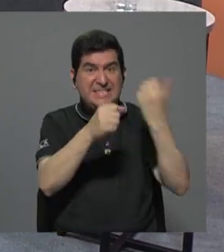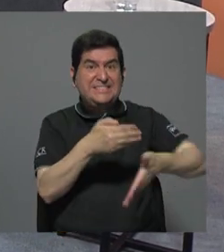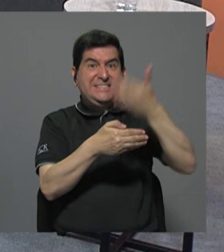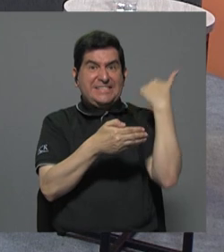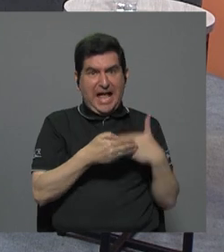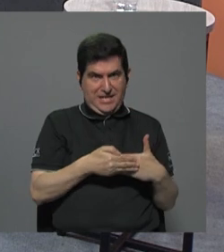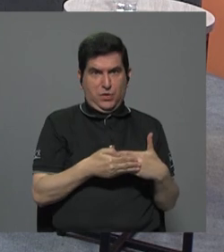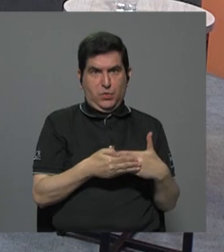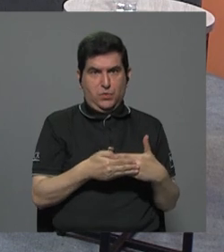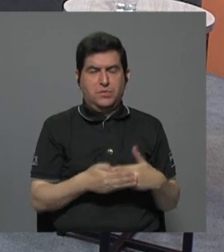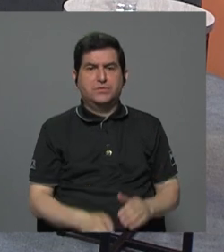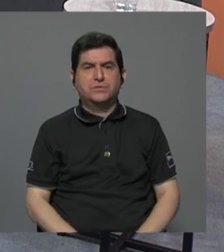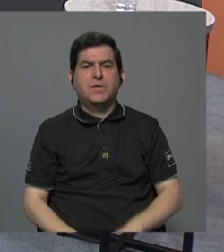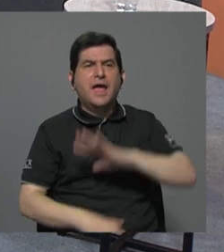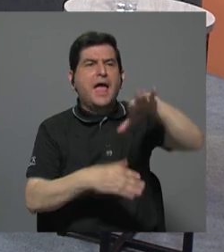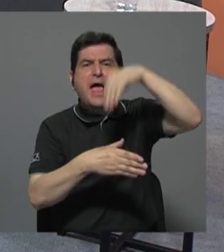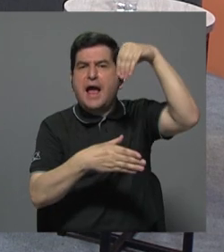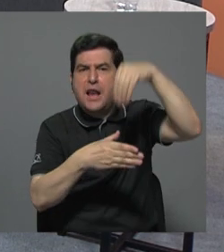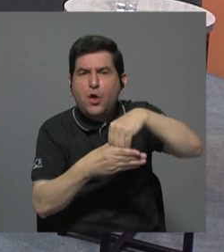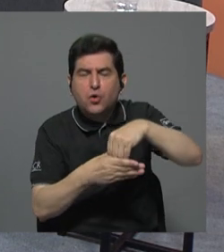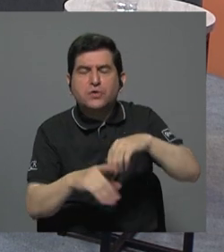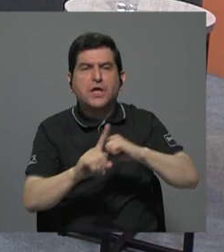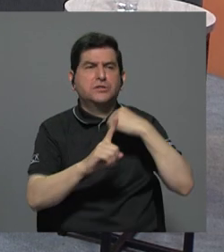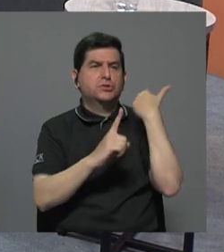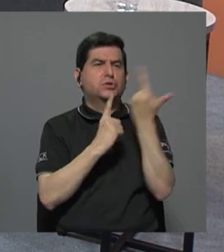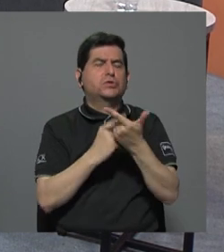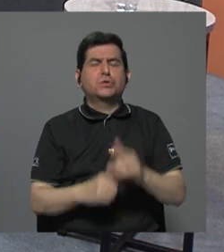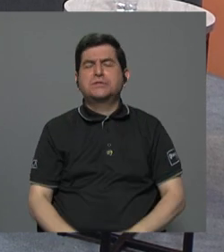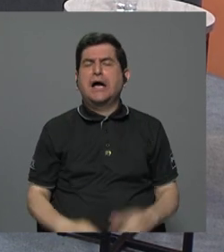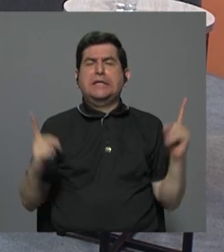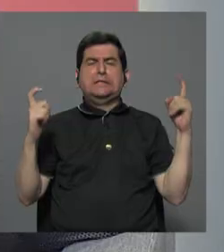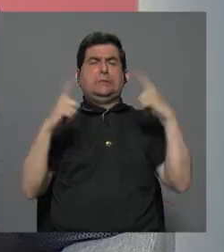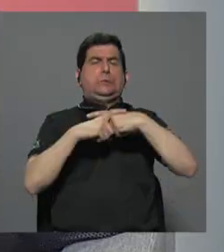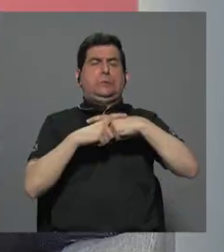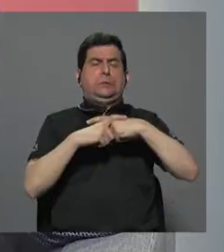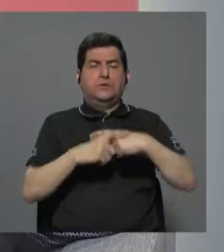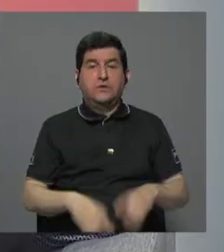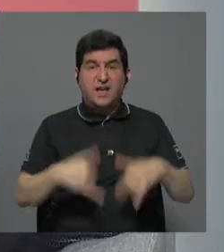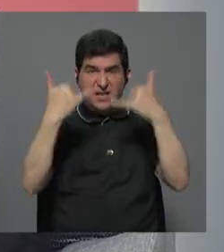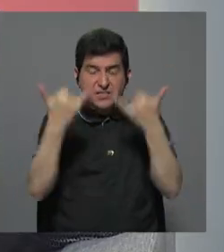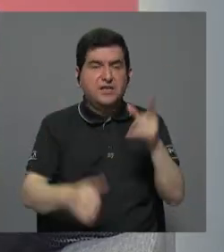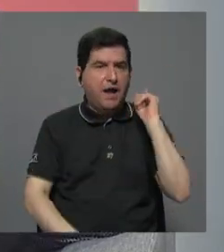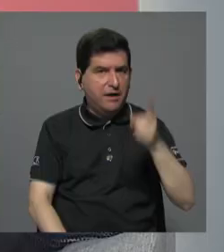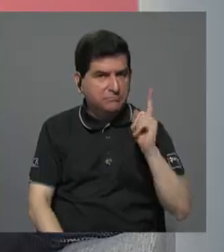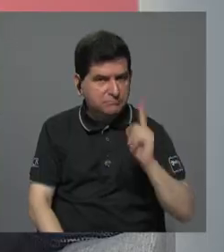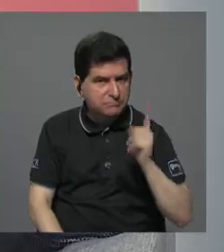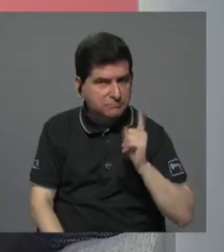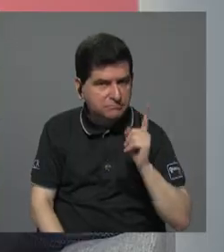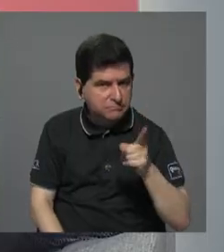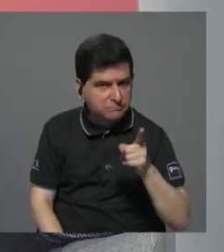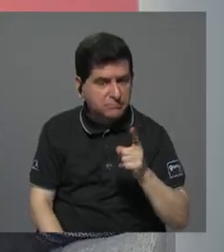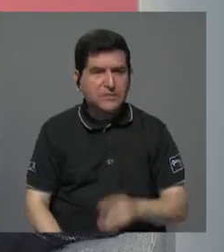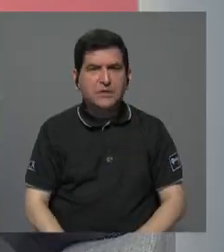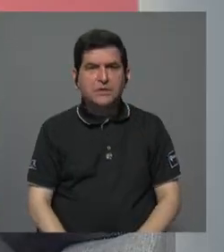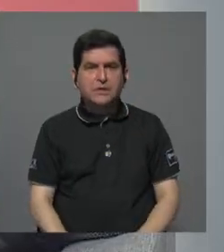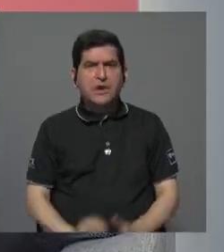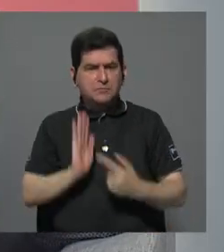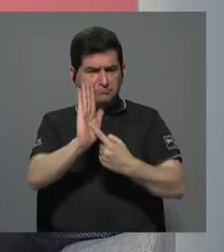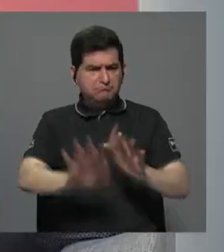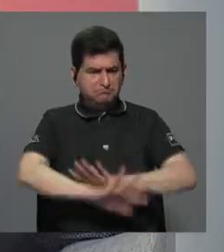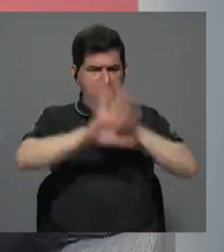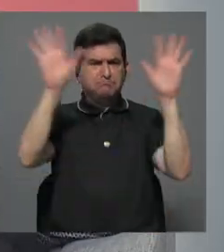en aquello del contexto social tan complicado que hubo que ya advertían y que se señalaron